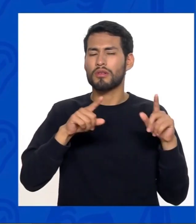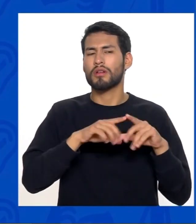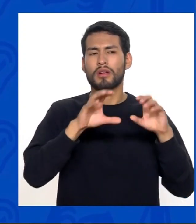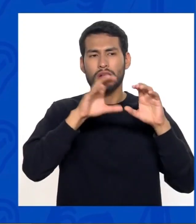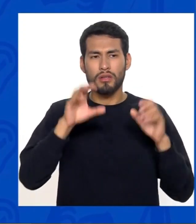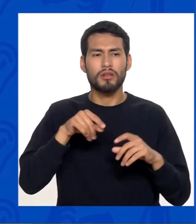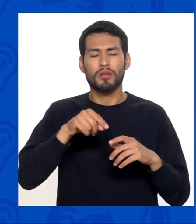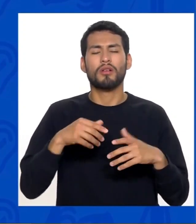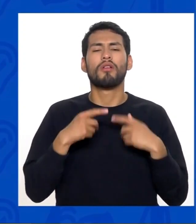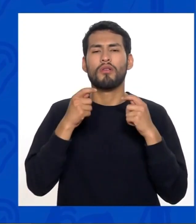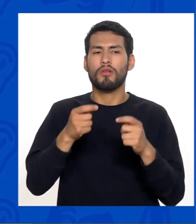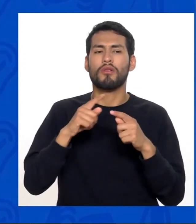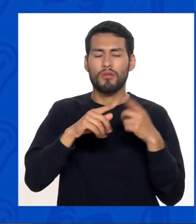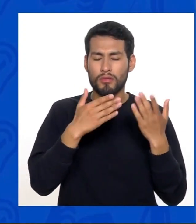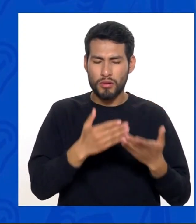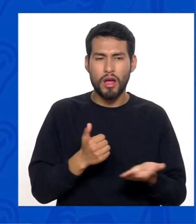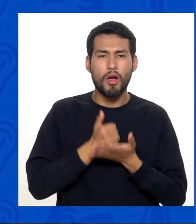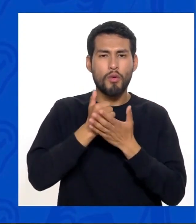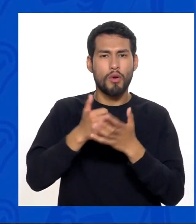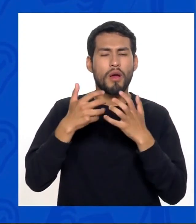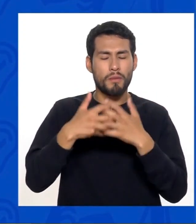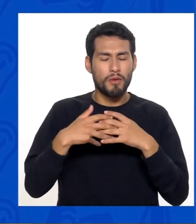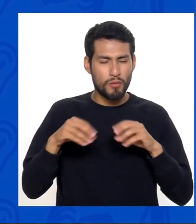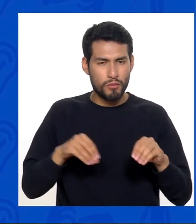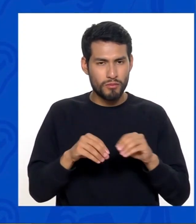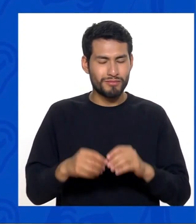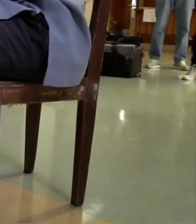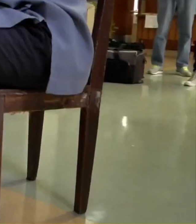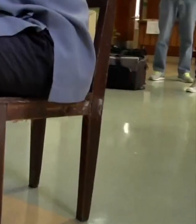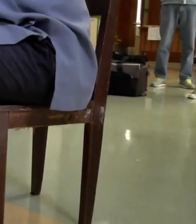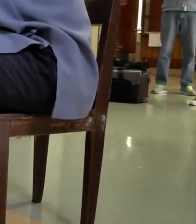la certificación y de esta donación de ayudas biomecánicas.